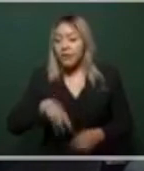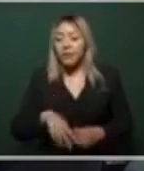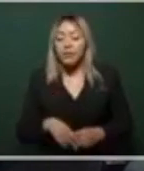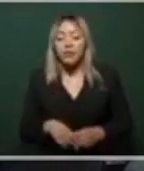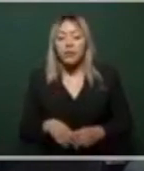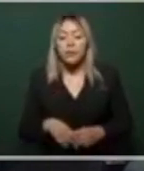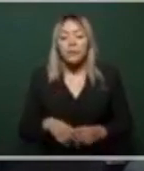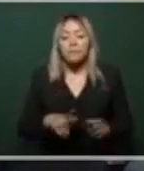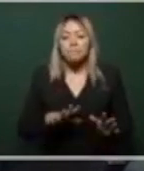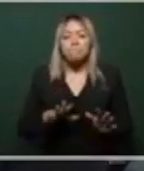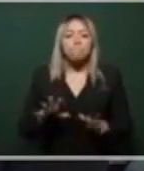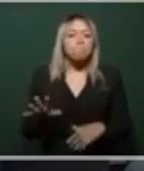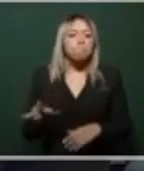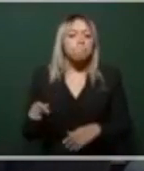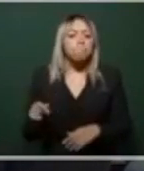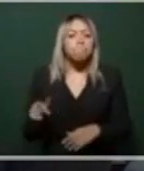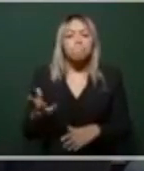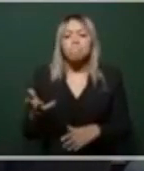No, eso…